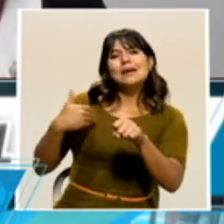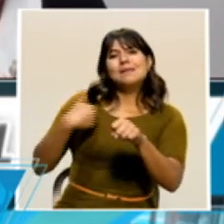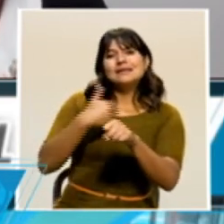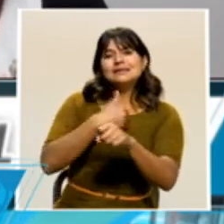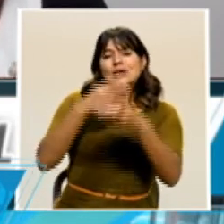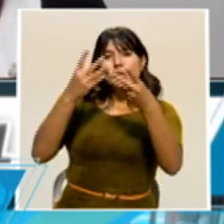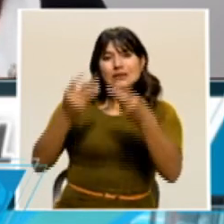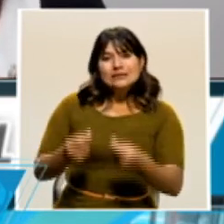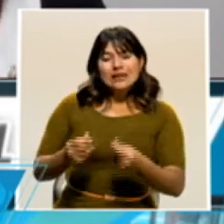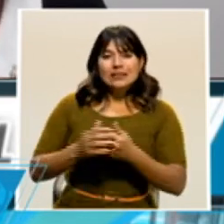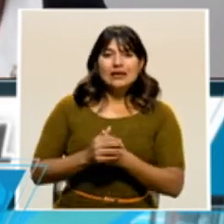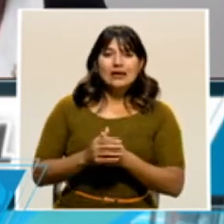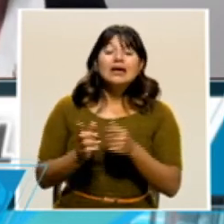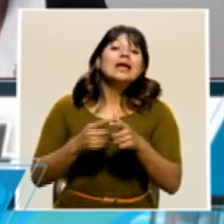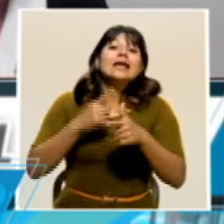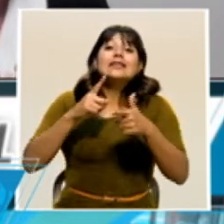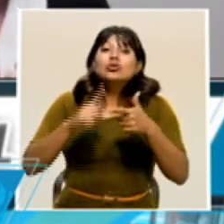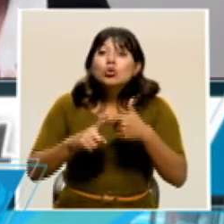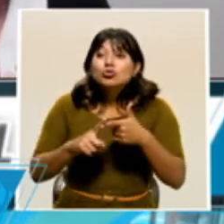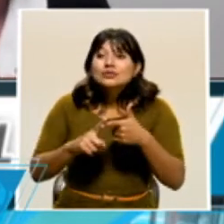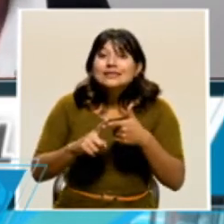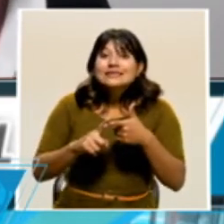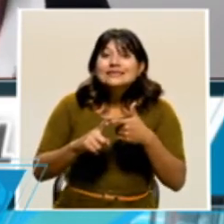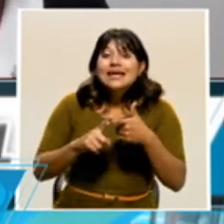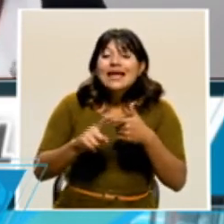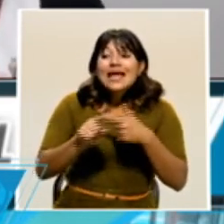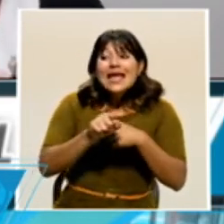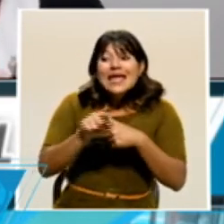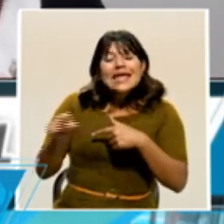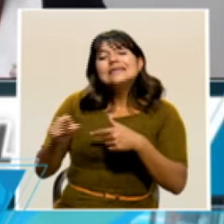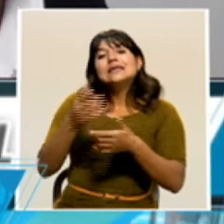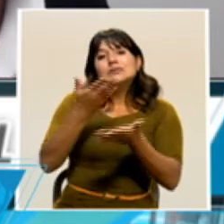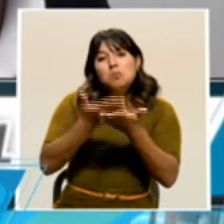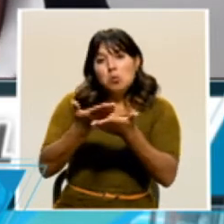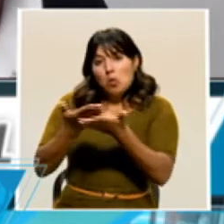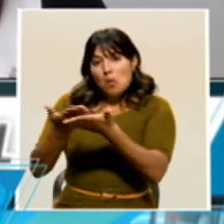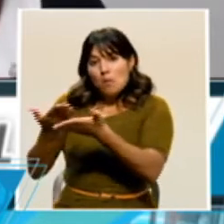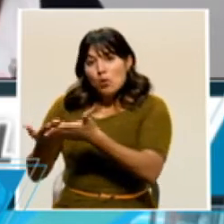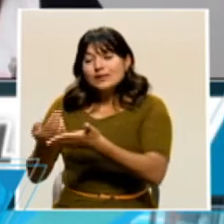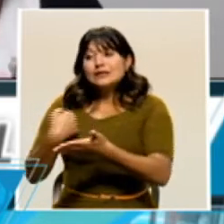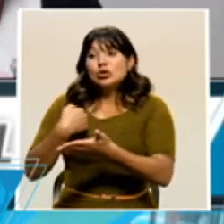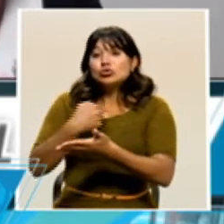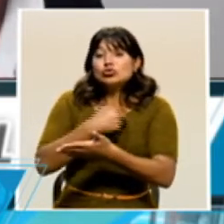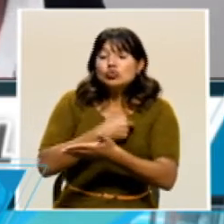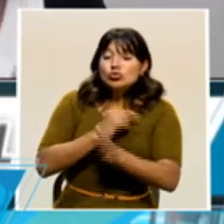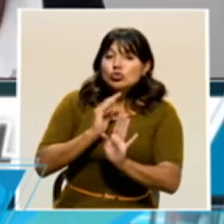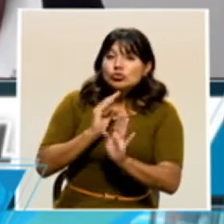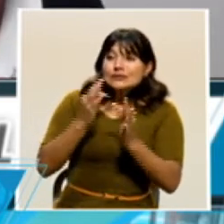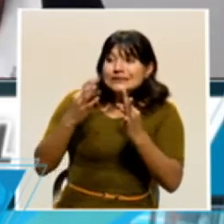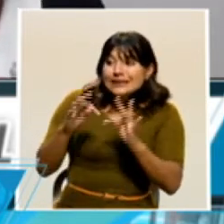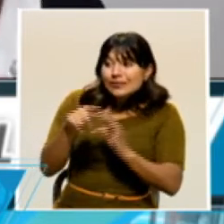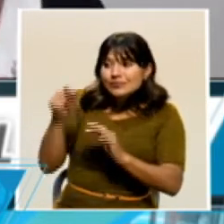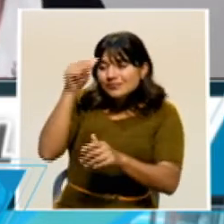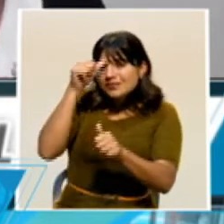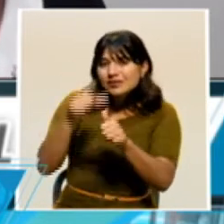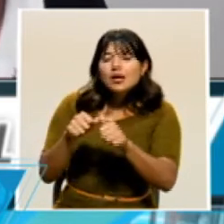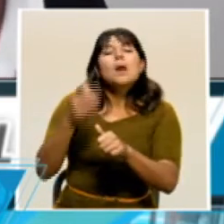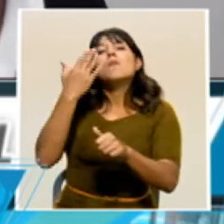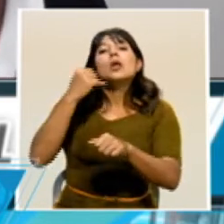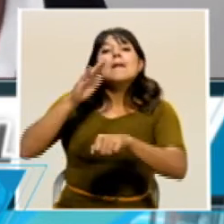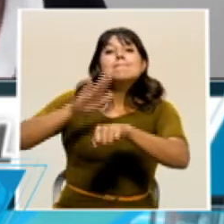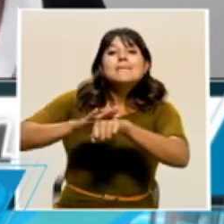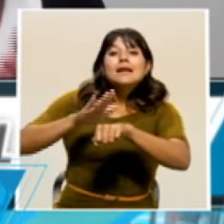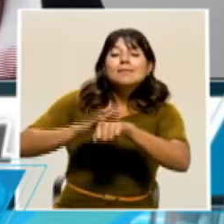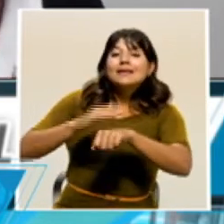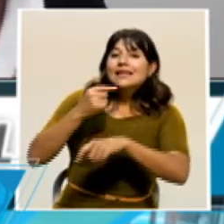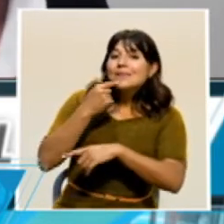Entonces, todos esos temas estamos proponiendo, estamos recordándoles, porque déjeme decirle, Ernesto, que estas